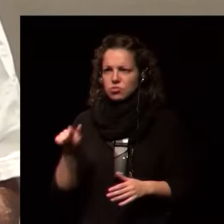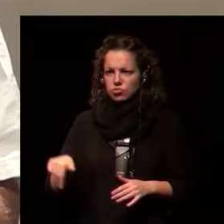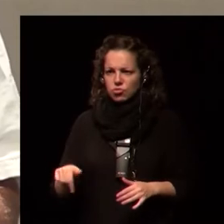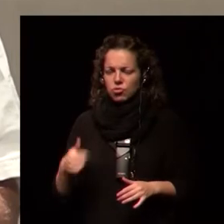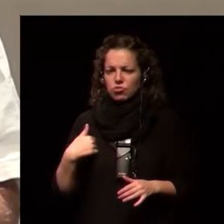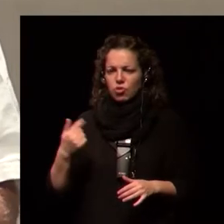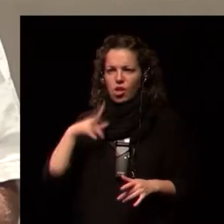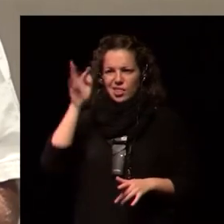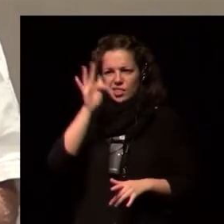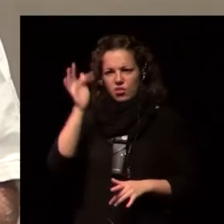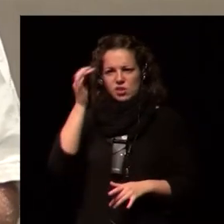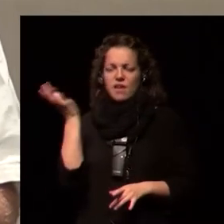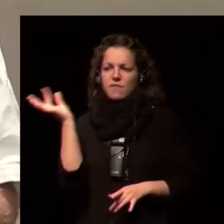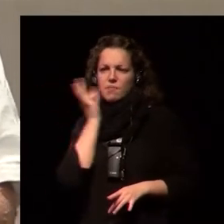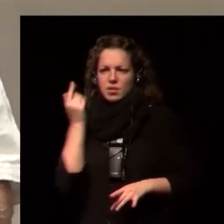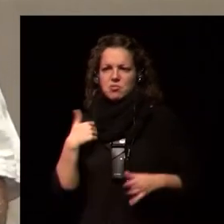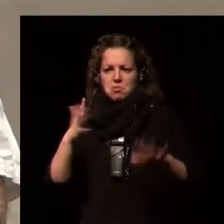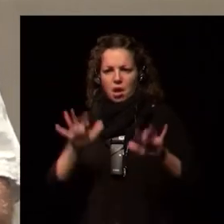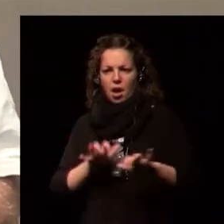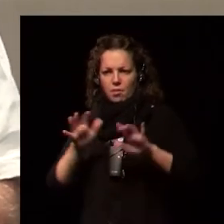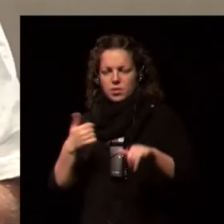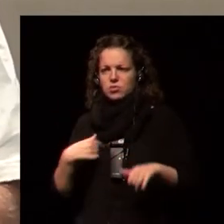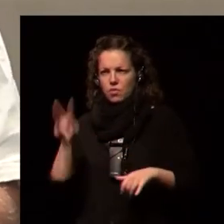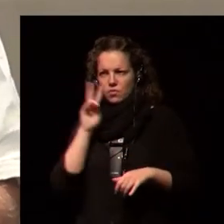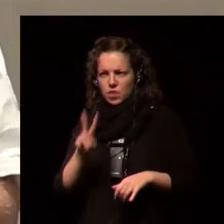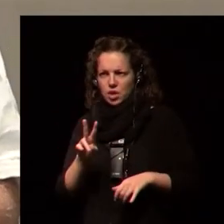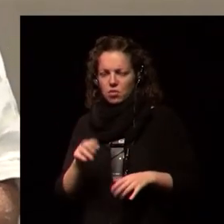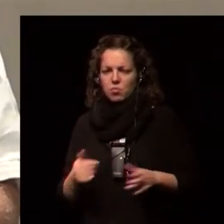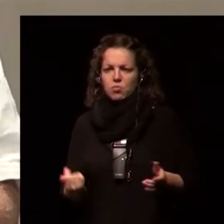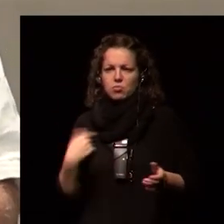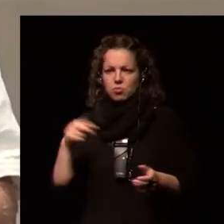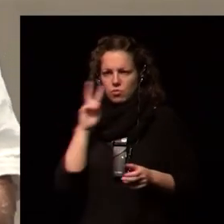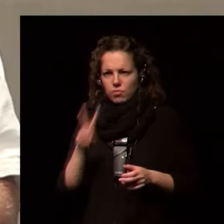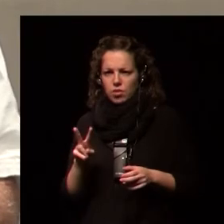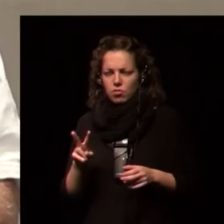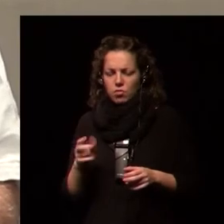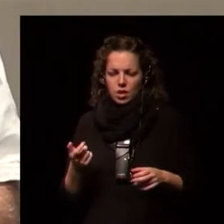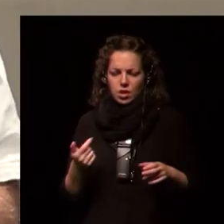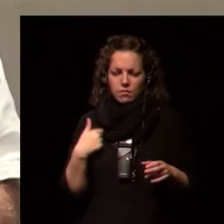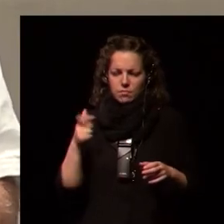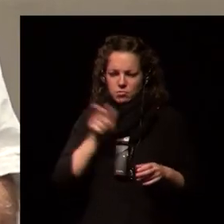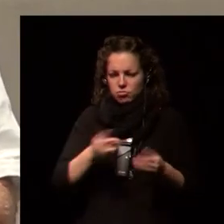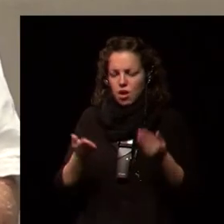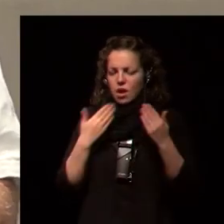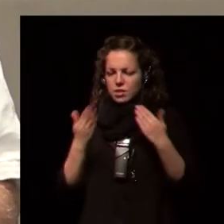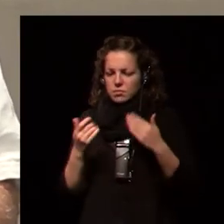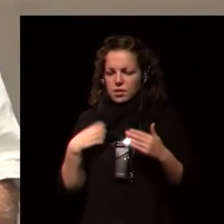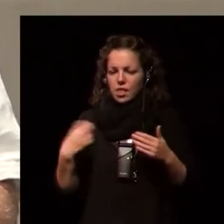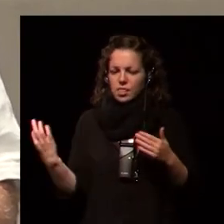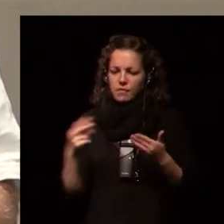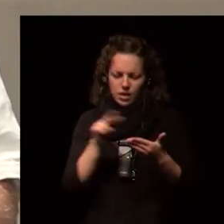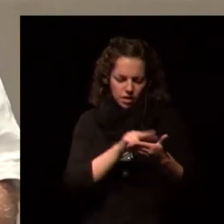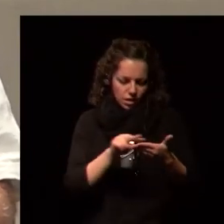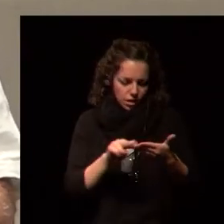aprendo de la teoría feminista y veo que las citas literales de los entrevistados tienen que ser leídas con